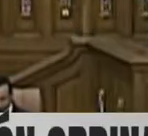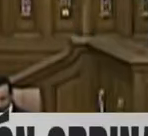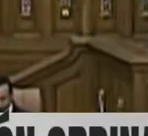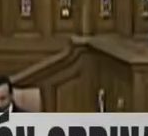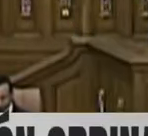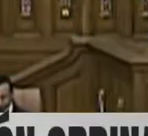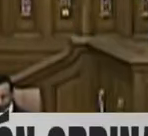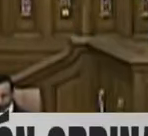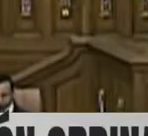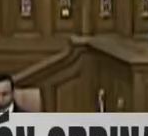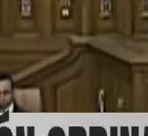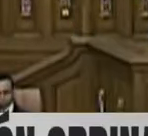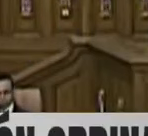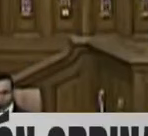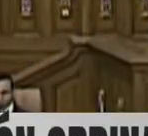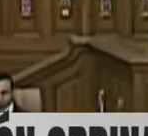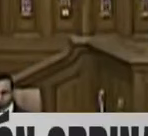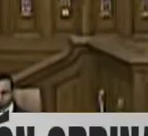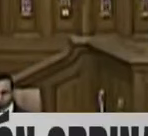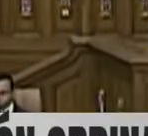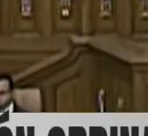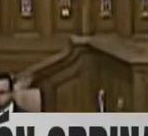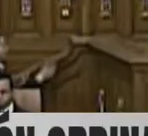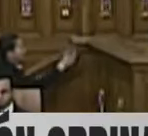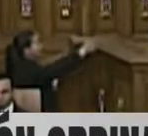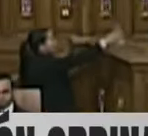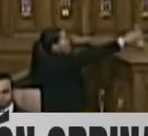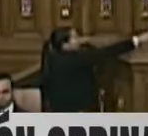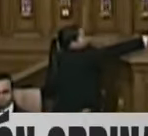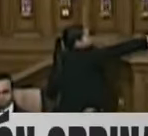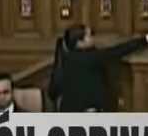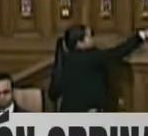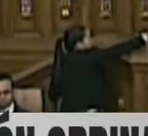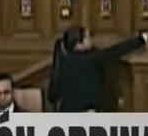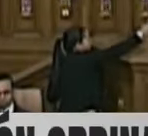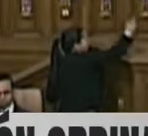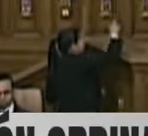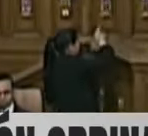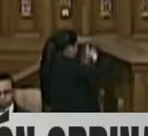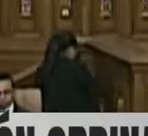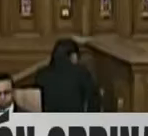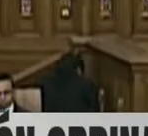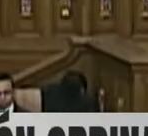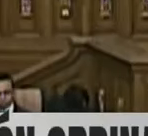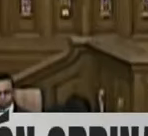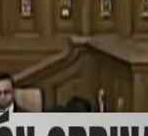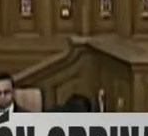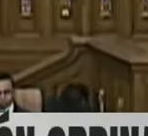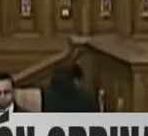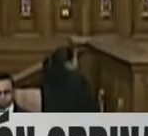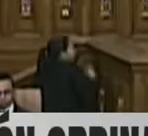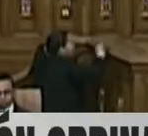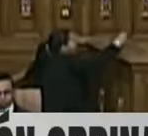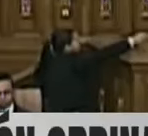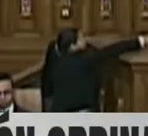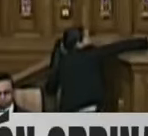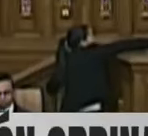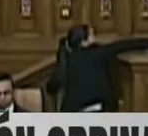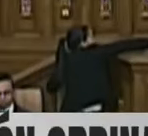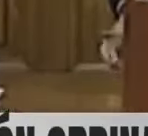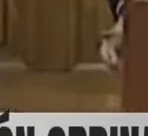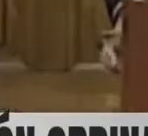Escuchaban ustedes y han visto el desarrollo de esta jornada parlamentaria de la tarde de hoy con estos invitados especiales que acuden al Parlamento venezolano.